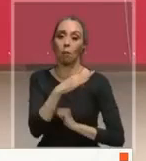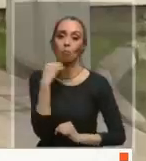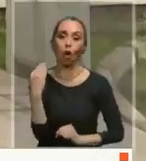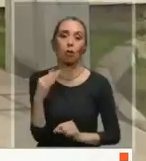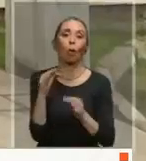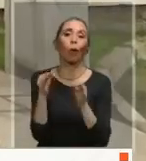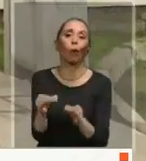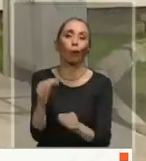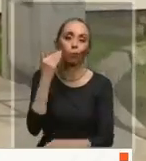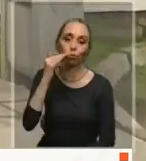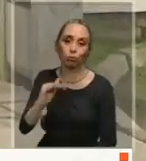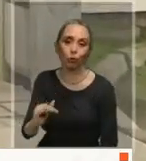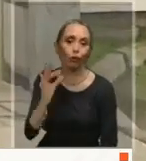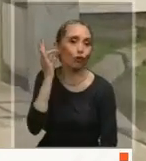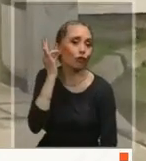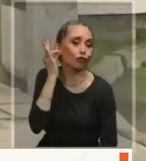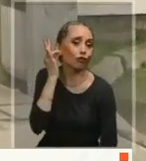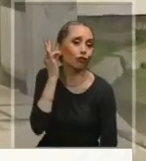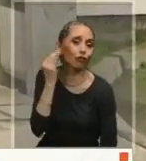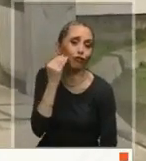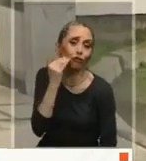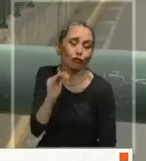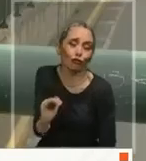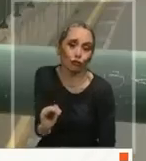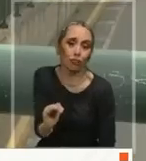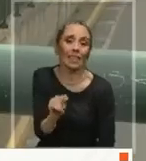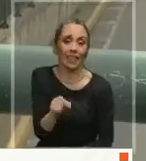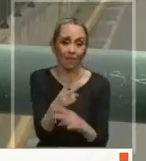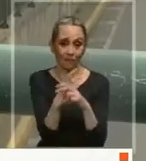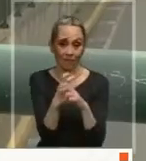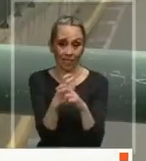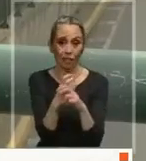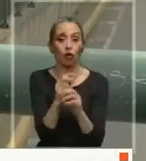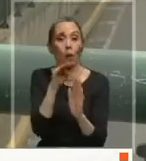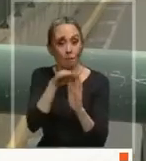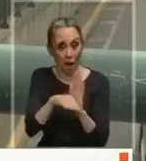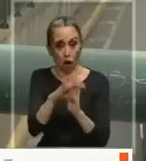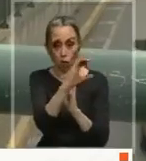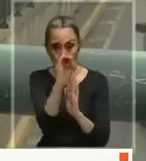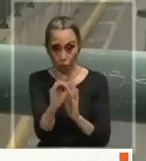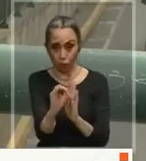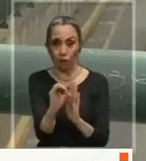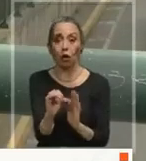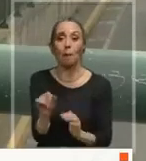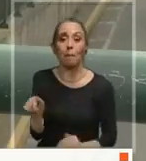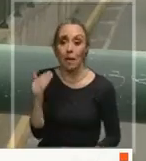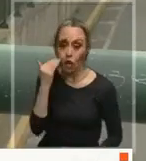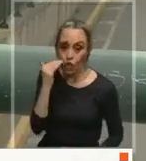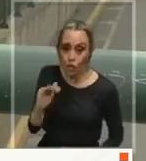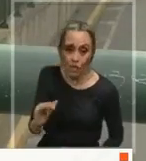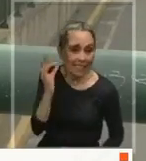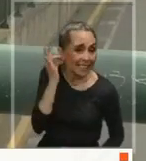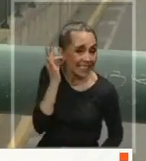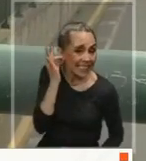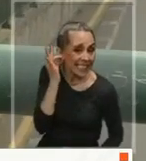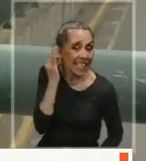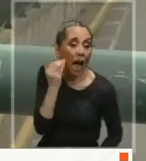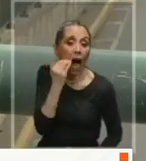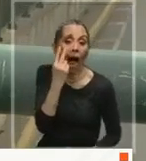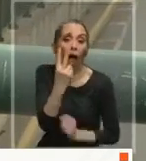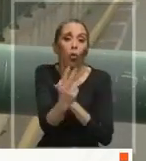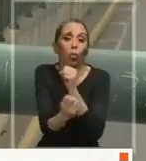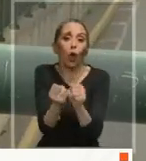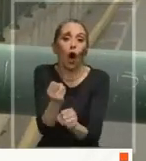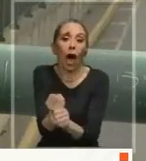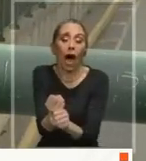ocurrió con esta pequeñita. En general la toxicidad es bastante baja, pero dada la condición de la paciente, una menor de casi 2 años,